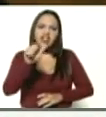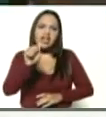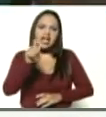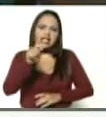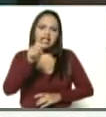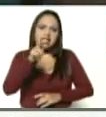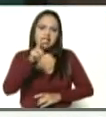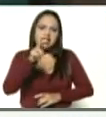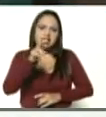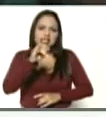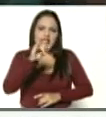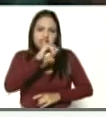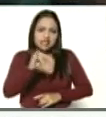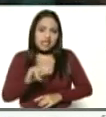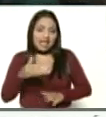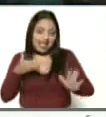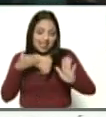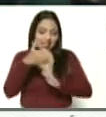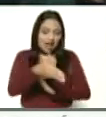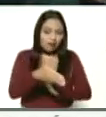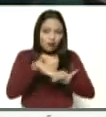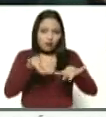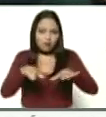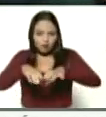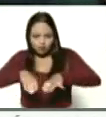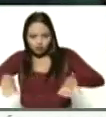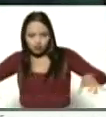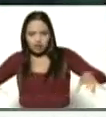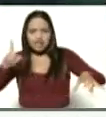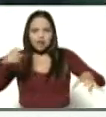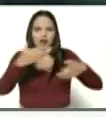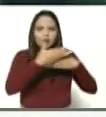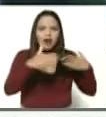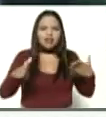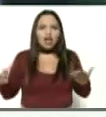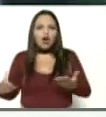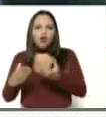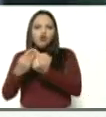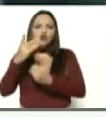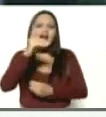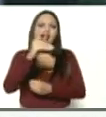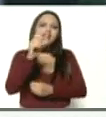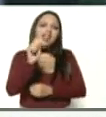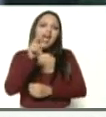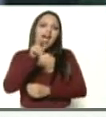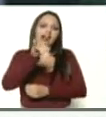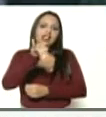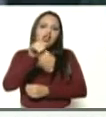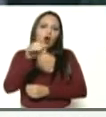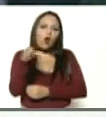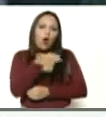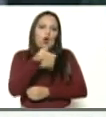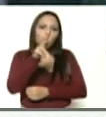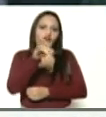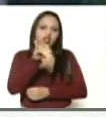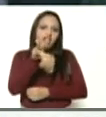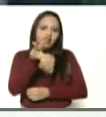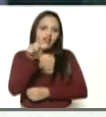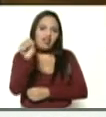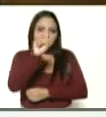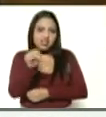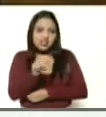entramos por esta misma alfombra, por esta misma puerta con Darío Vivas, aquel 19 de abril del 2020.